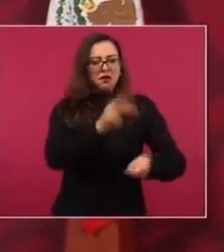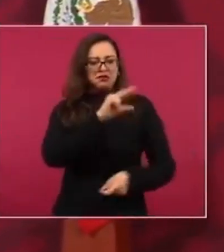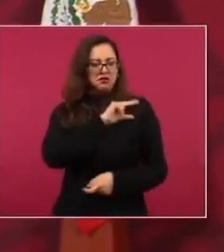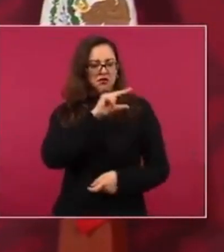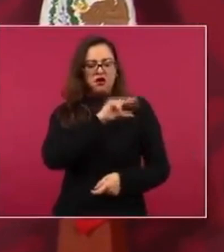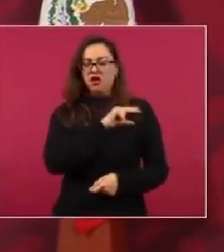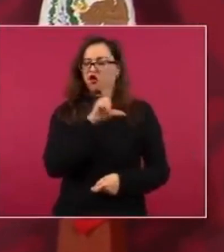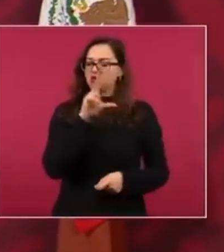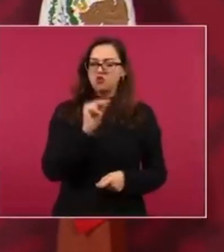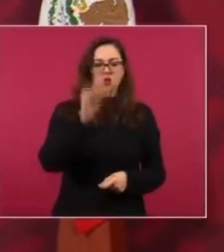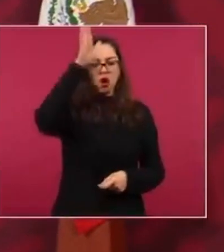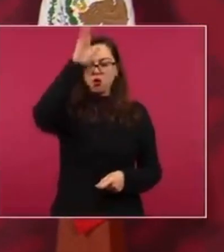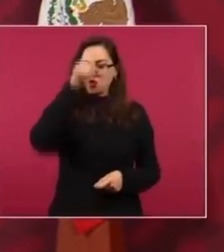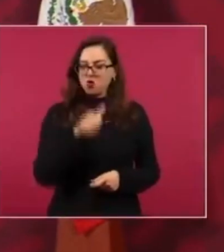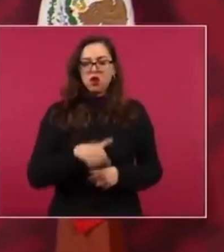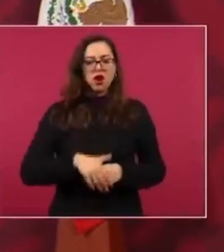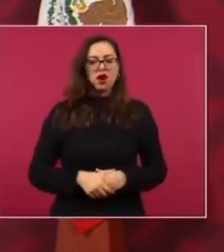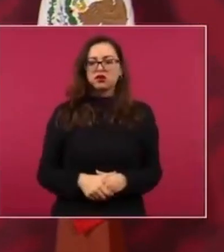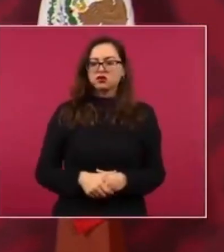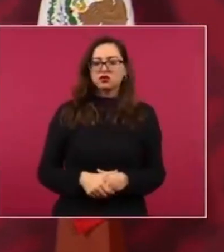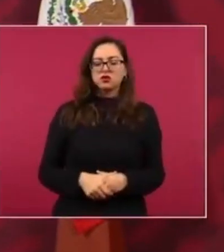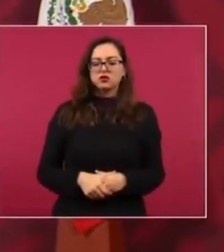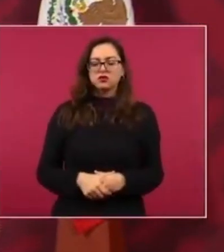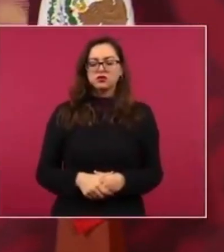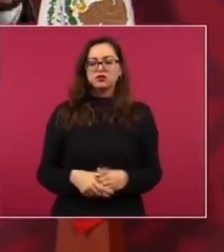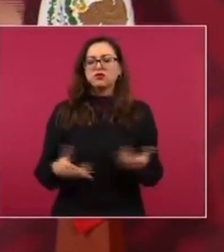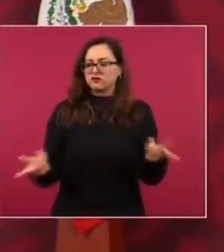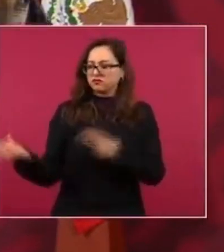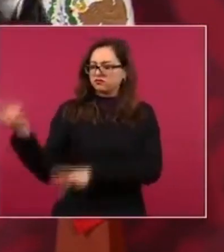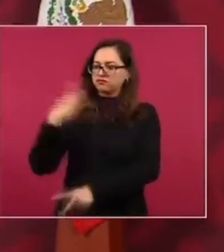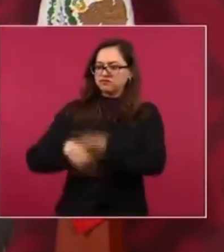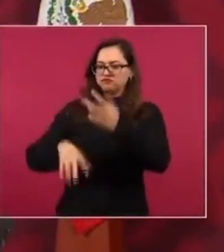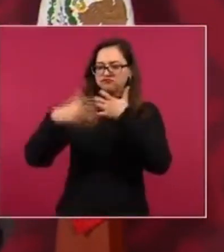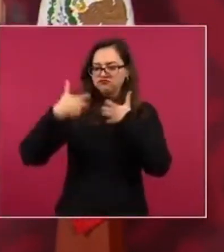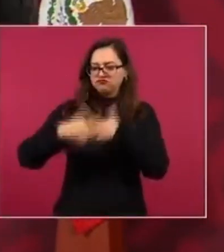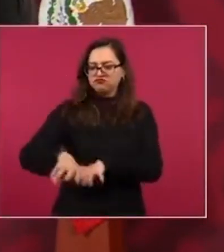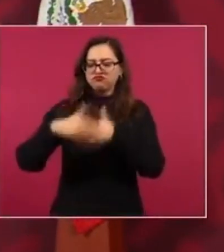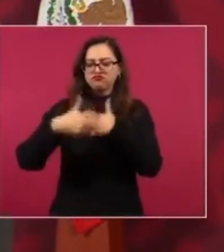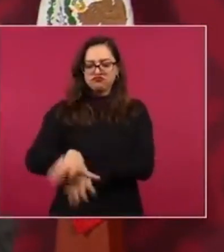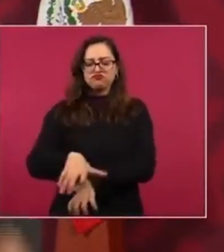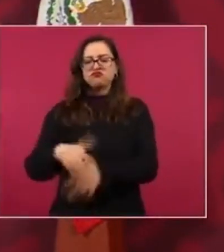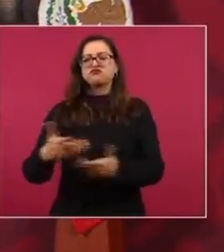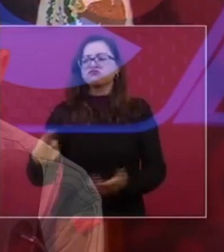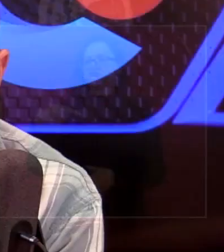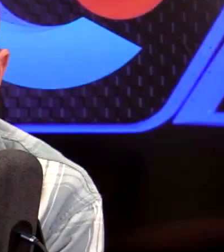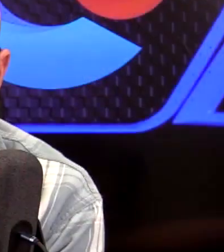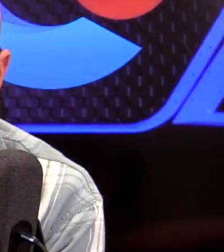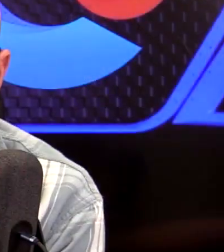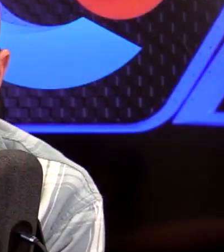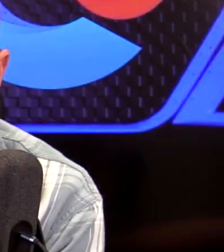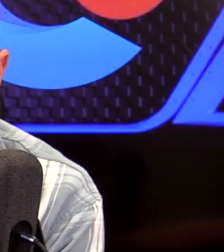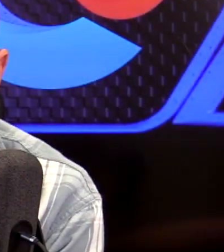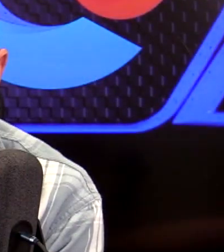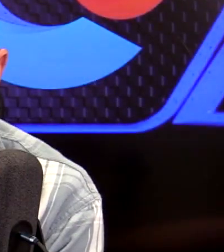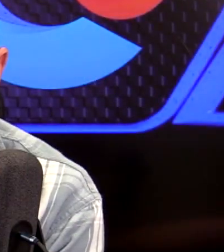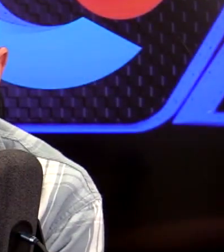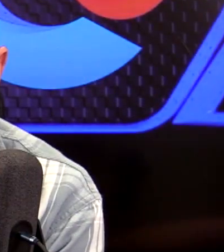vengo acarreado porque quiero que México sea siempre un país libre